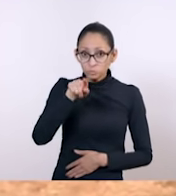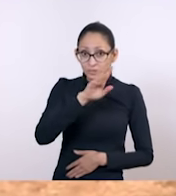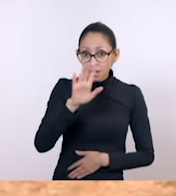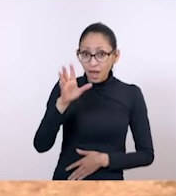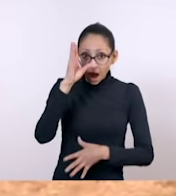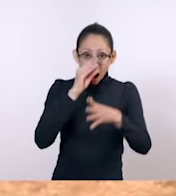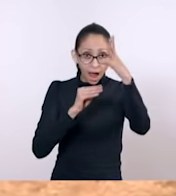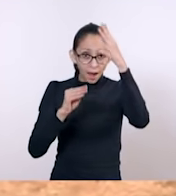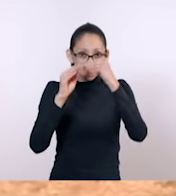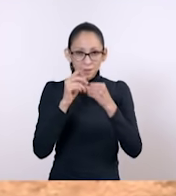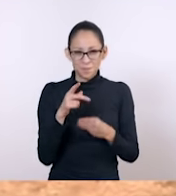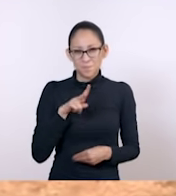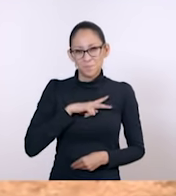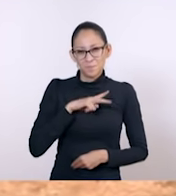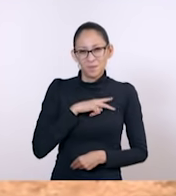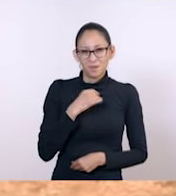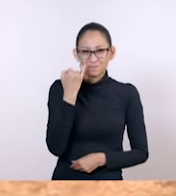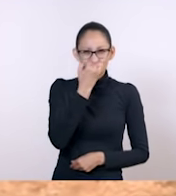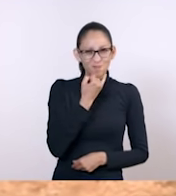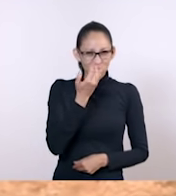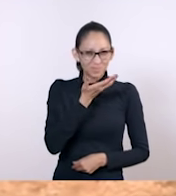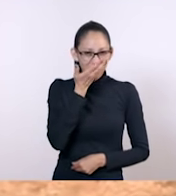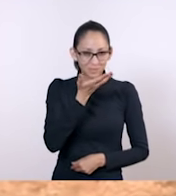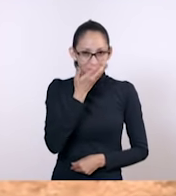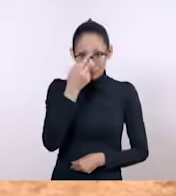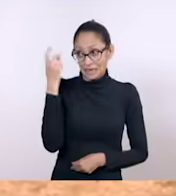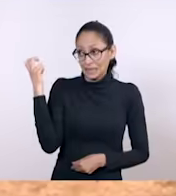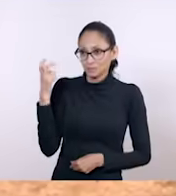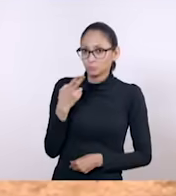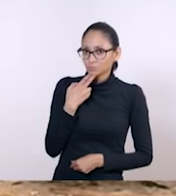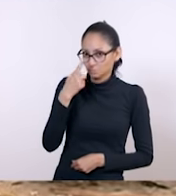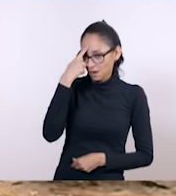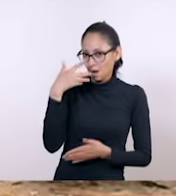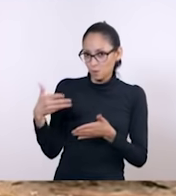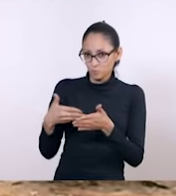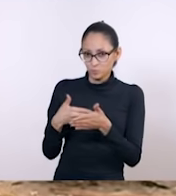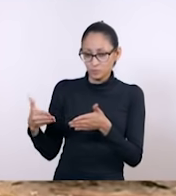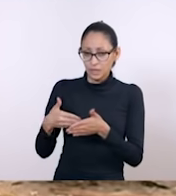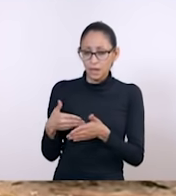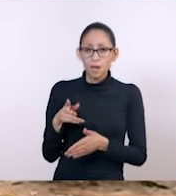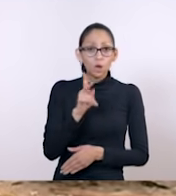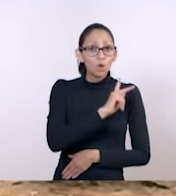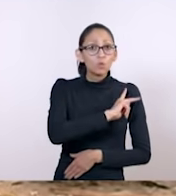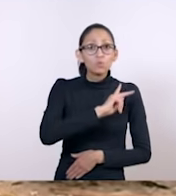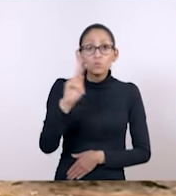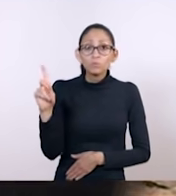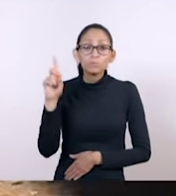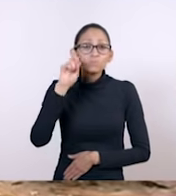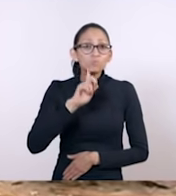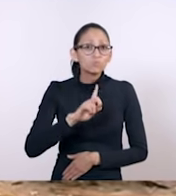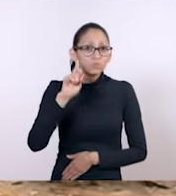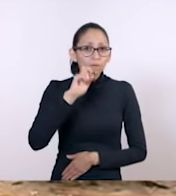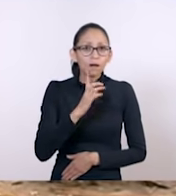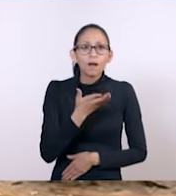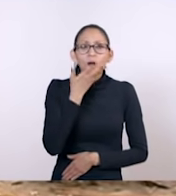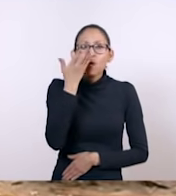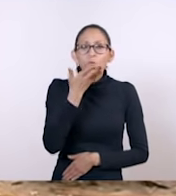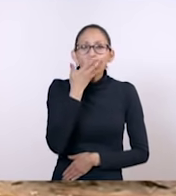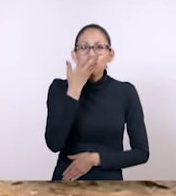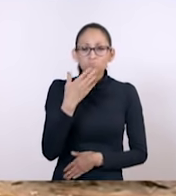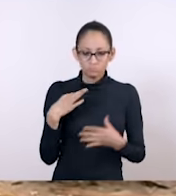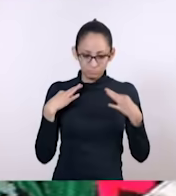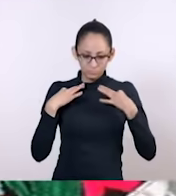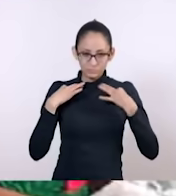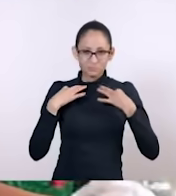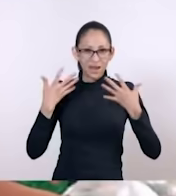Aprendieron unas palabras seltales para la cocina. Todas las mujeres usamos el traje seltán.